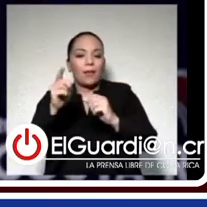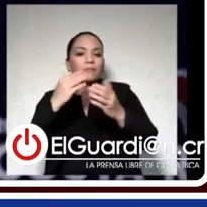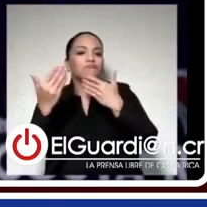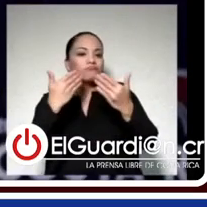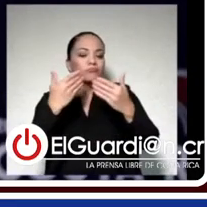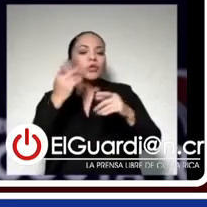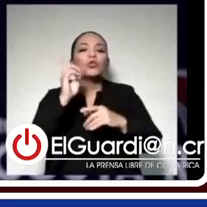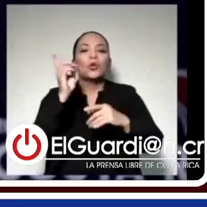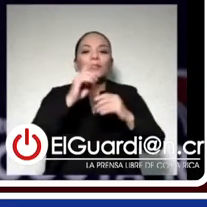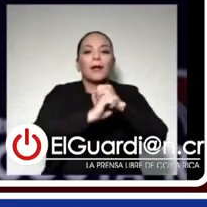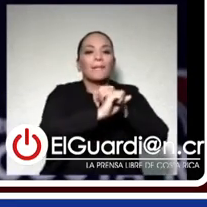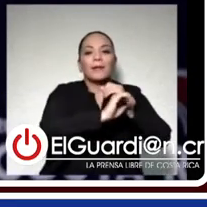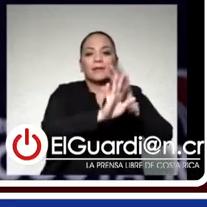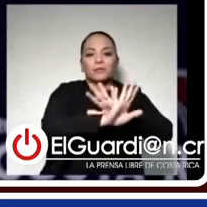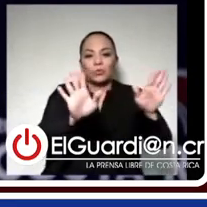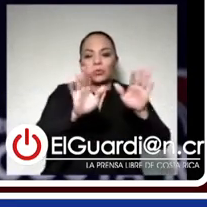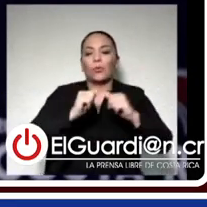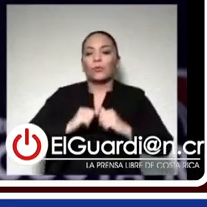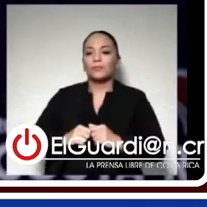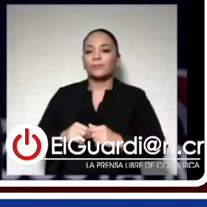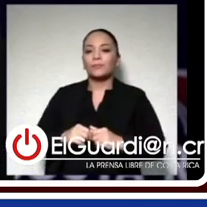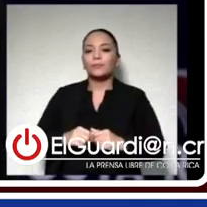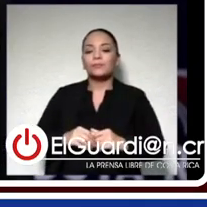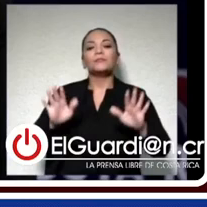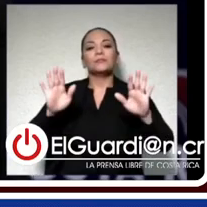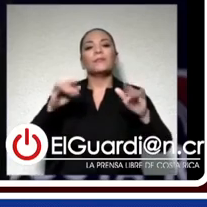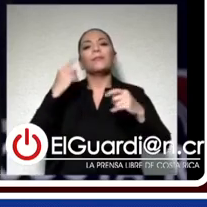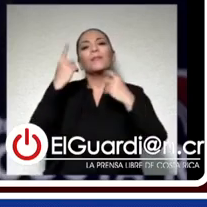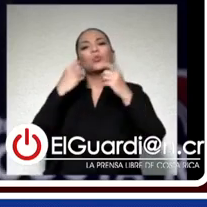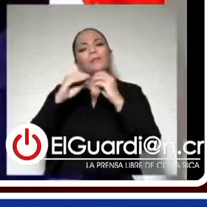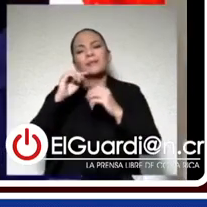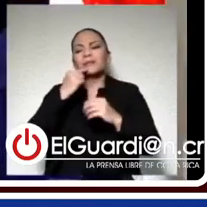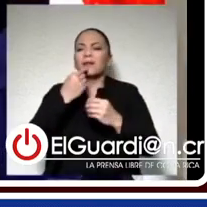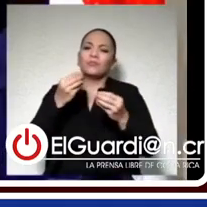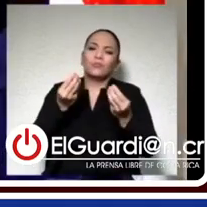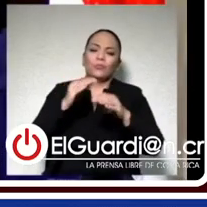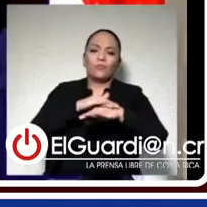campaña. Ok, ¿qué más? Preguntas, ojalá más serias.